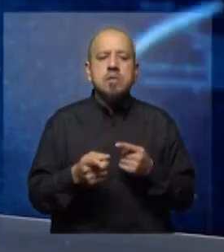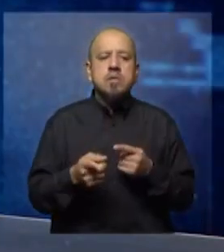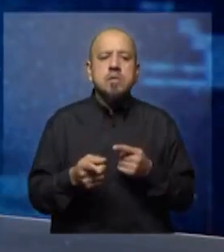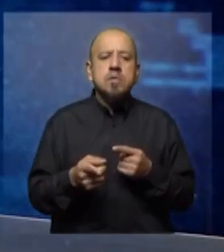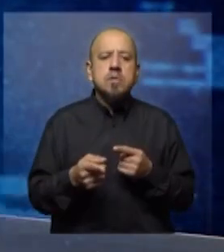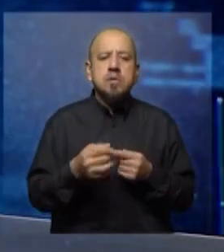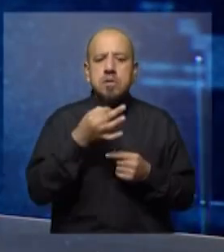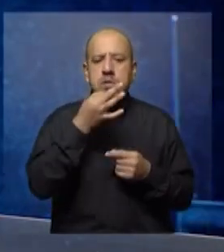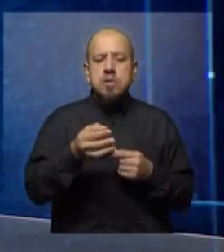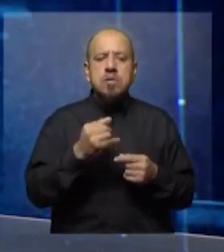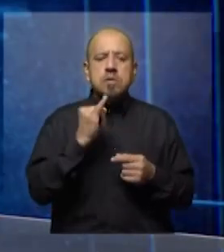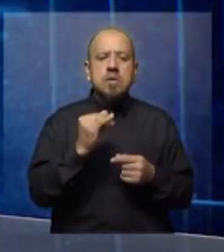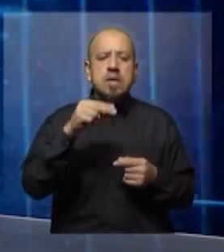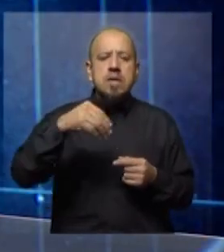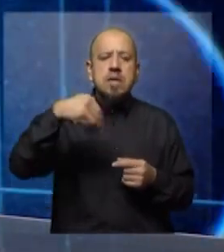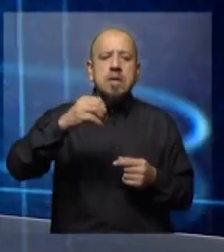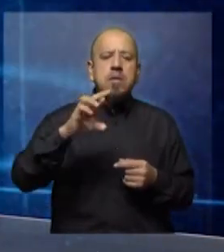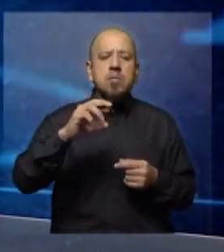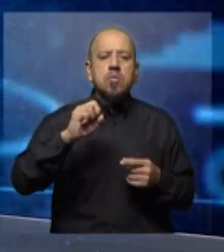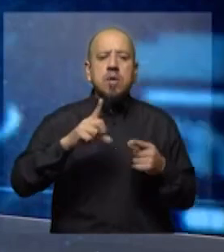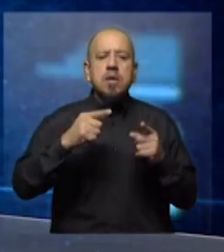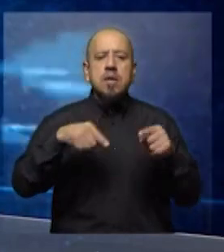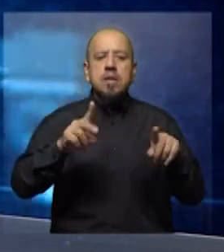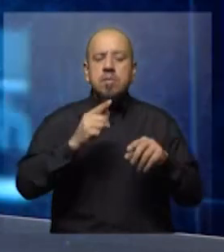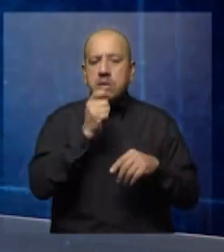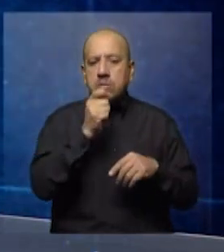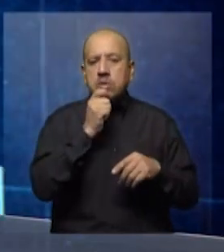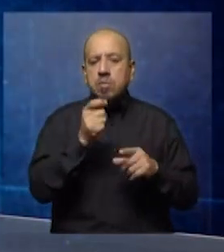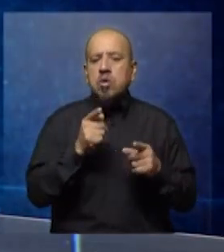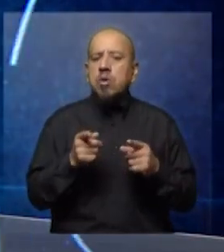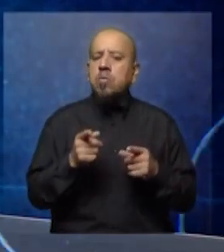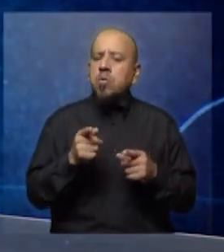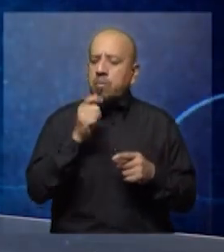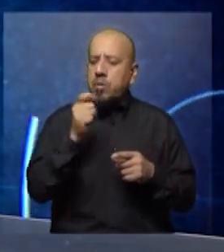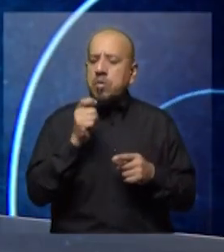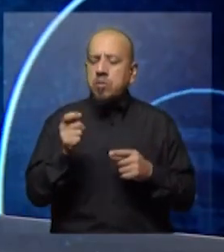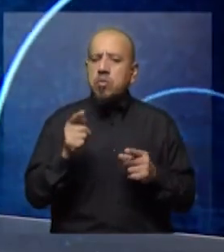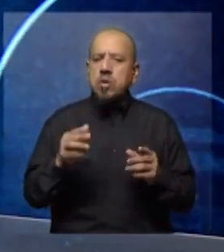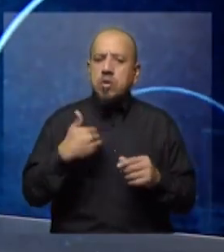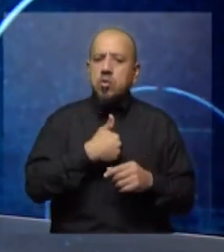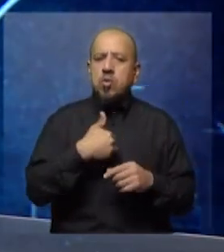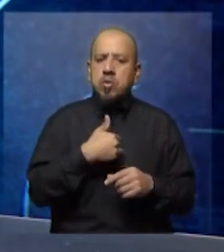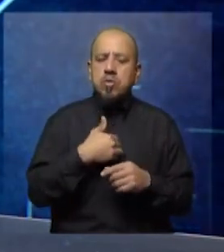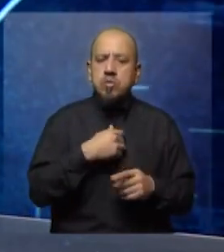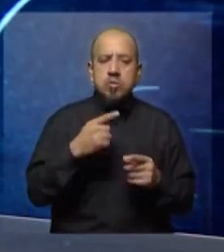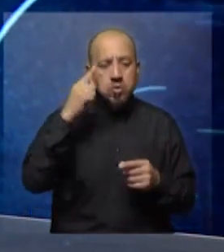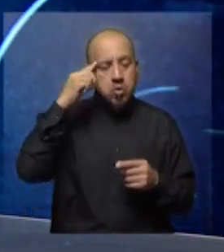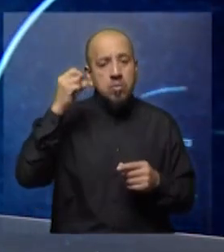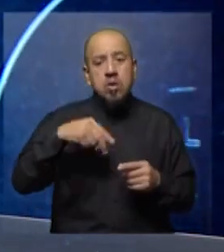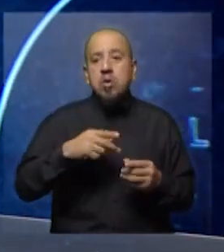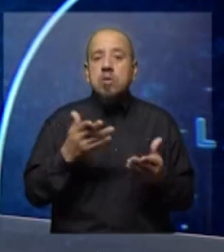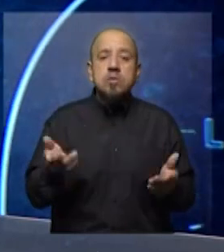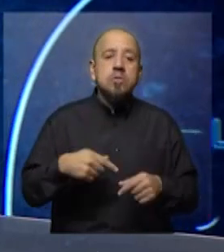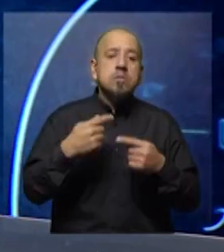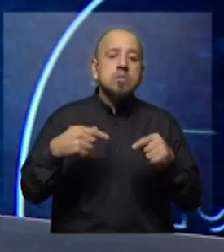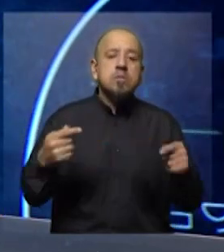él lo llama inmoralidad intrínseca en la tarea del periodismo y que tiene que ver con esto de tener que opinar rápidamente sobre